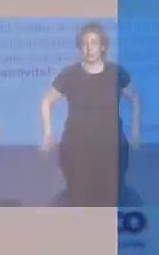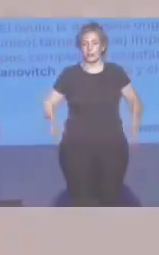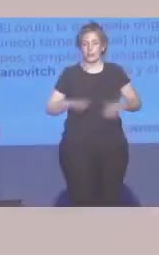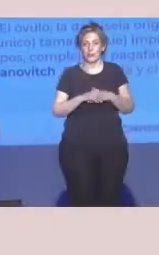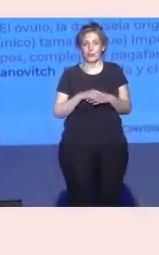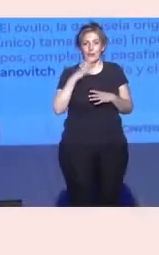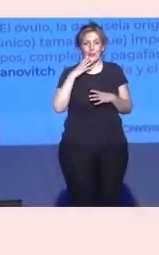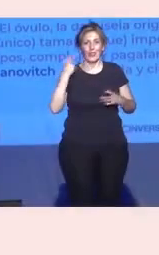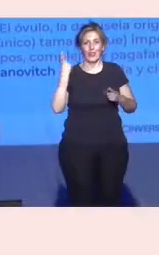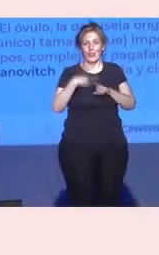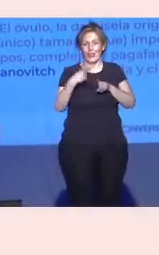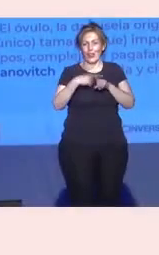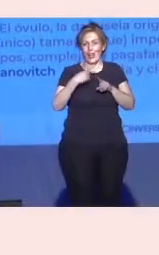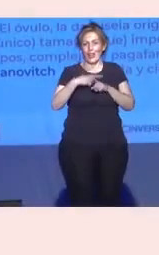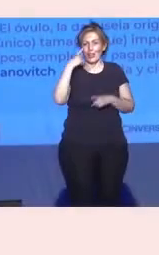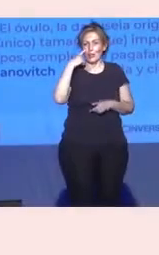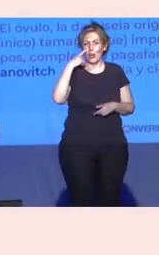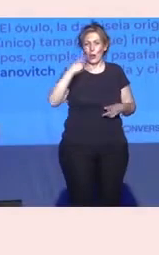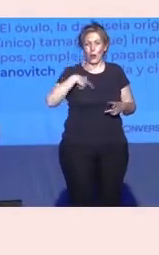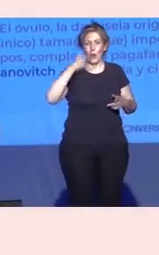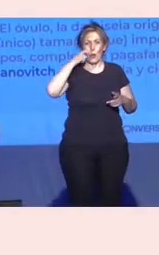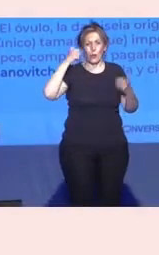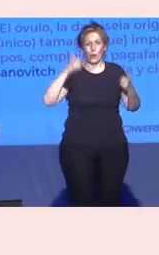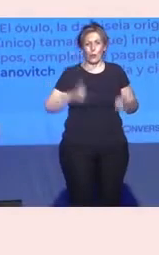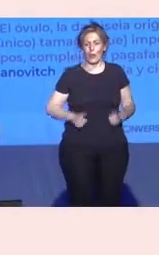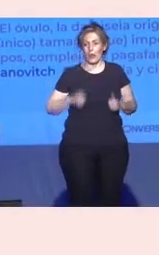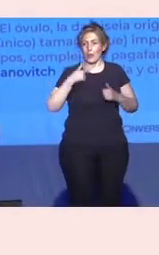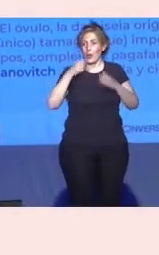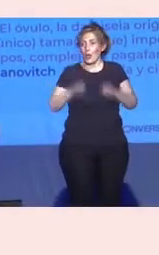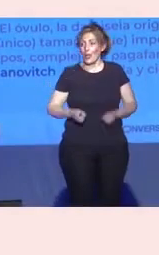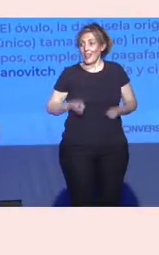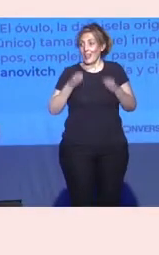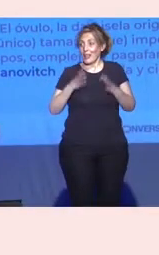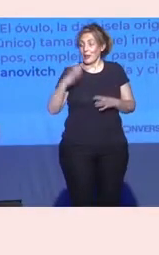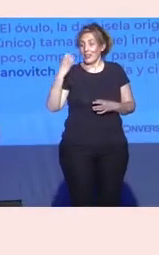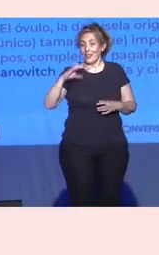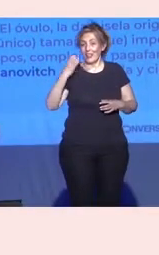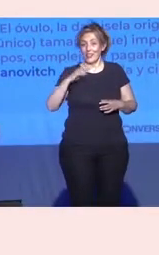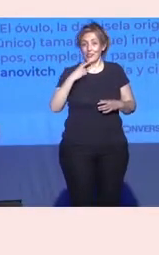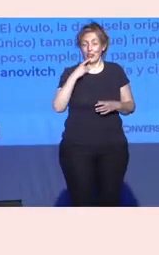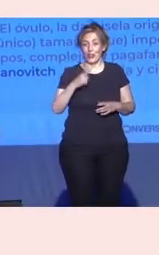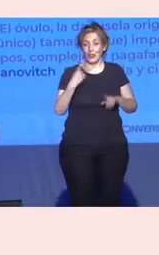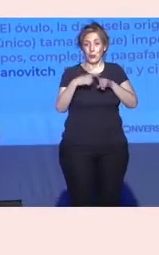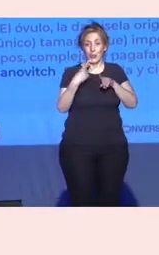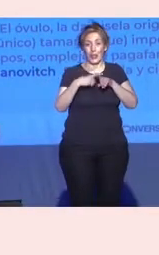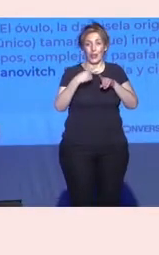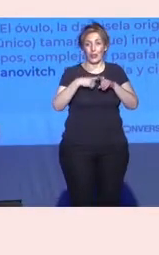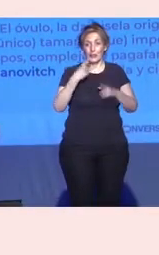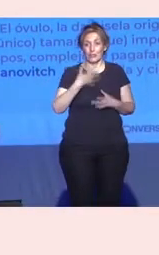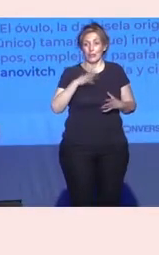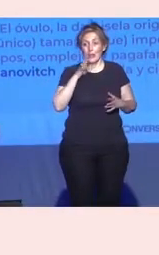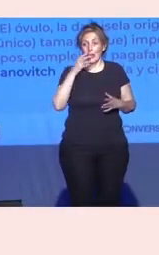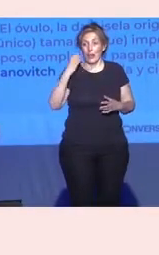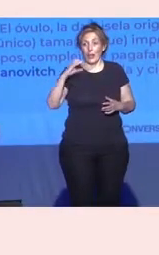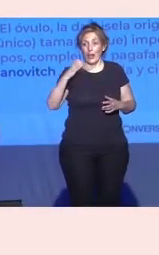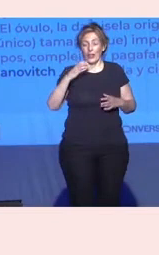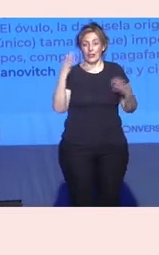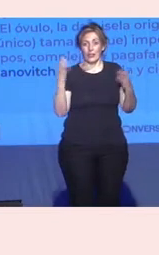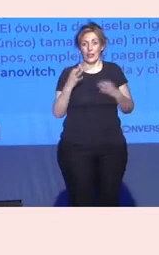la de cosas que no ve el ojo humano. Pero en las que cuentan la ciencia hemos visto una cosa que no se nos ha escapado. Las científicas